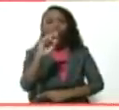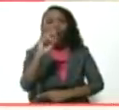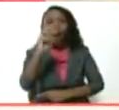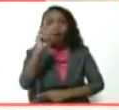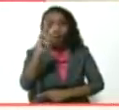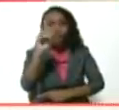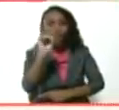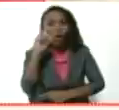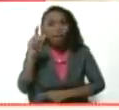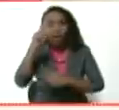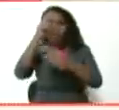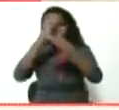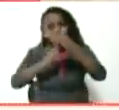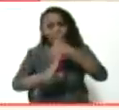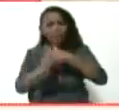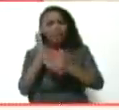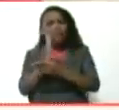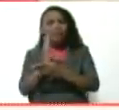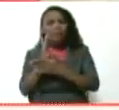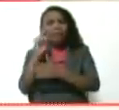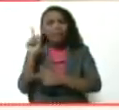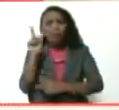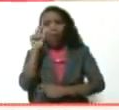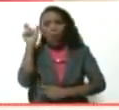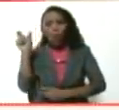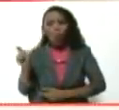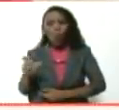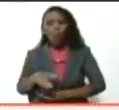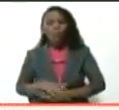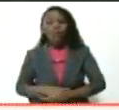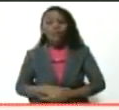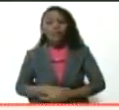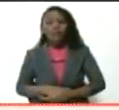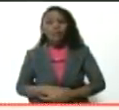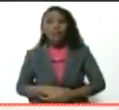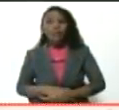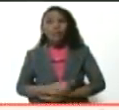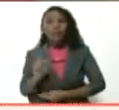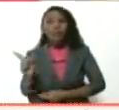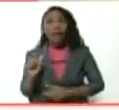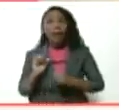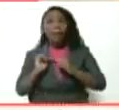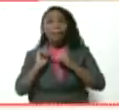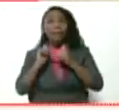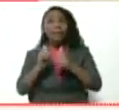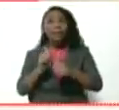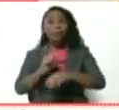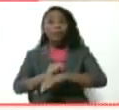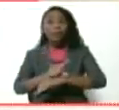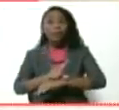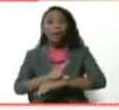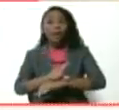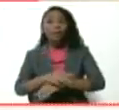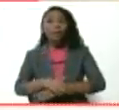Un gran venezolano, Gustavo Pereira. Y ahí arrancamos tempranito, se me pasó la